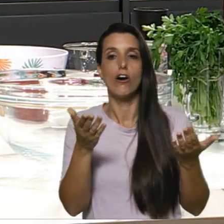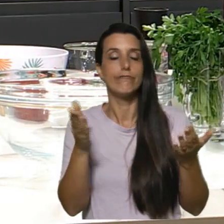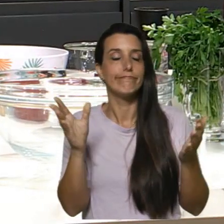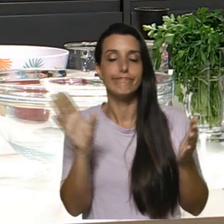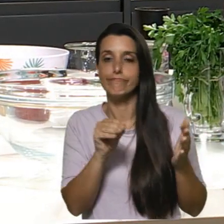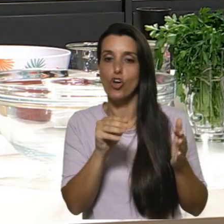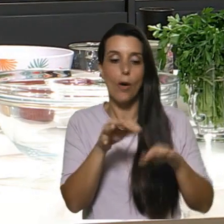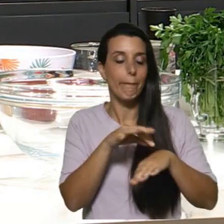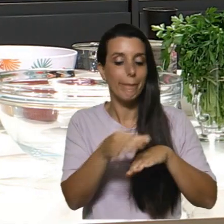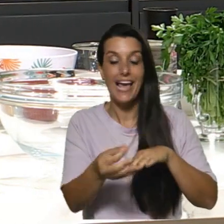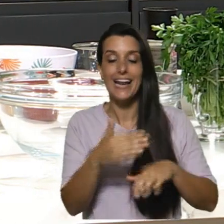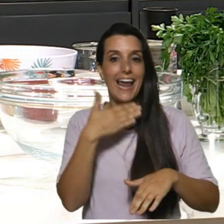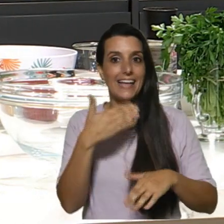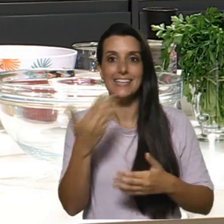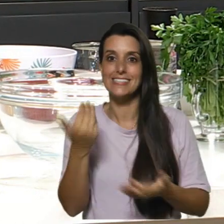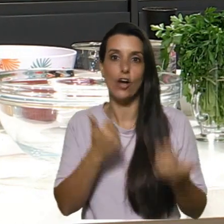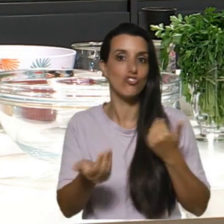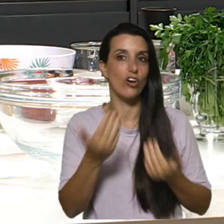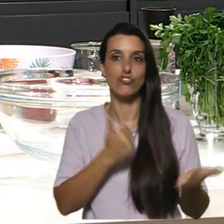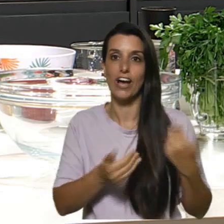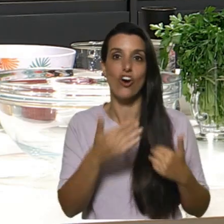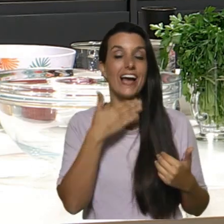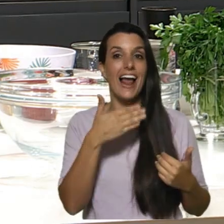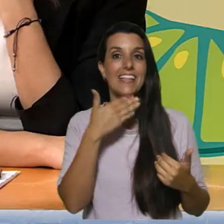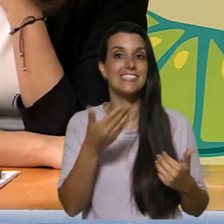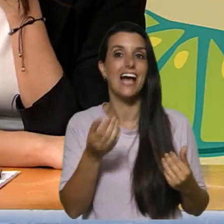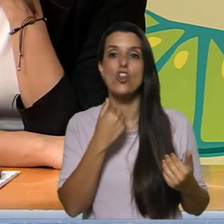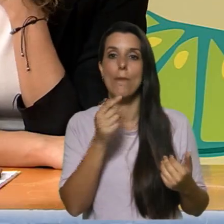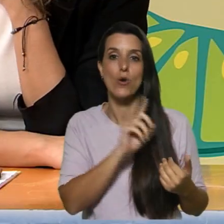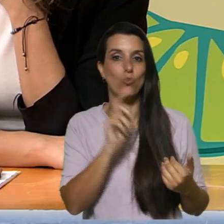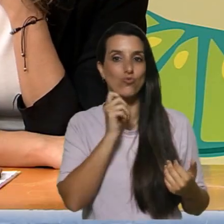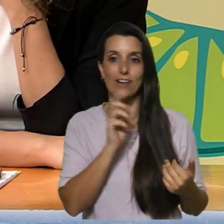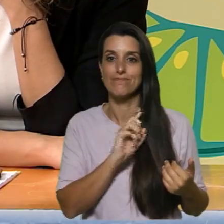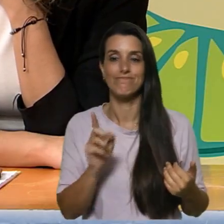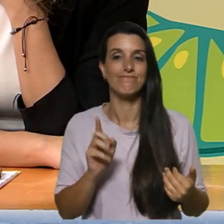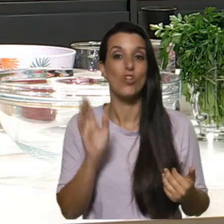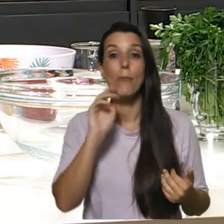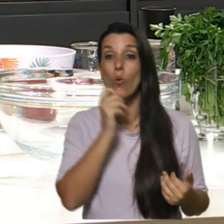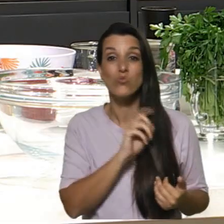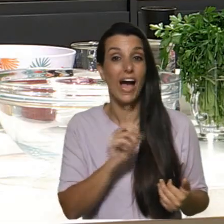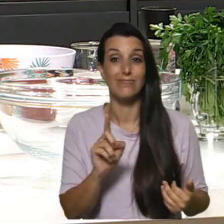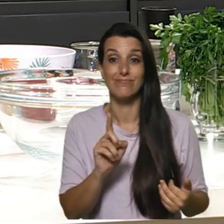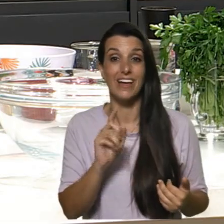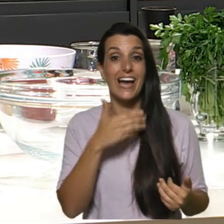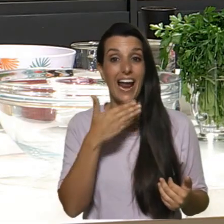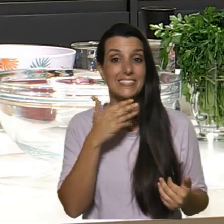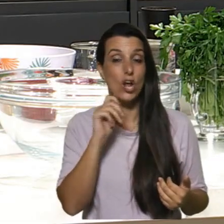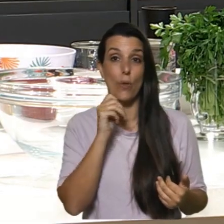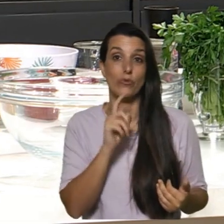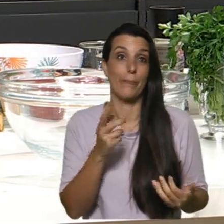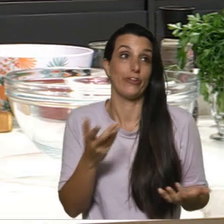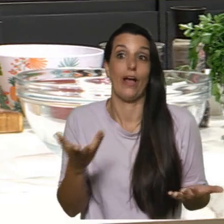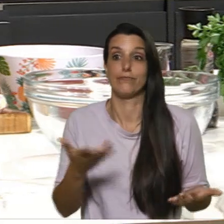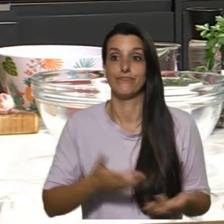que yo desgraso la... Uh-huh. La grasa está no como... No podés dejarle la grasa. No puede, no me gusta. En realidad no me gusta, pero claro.